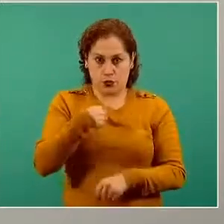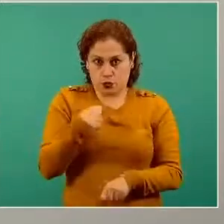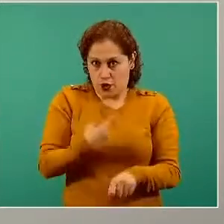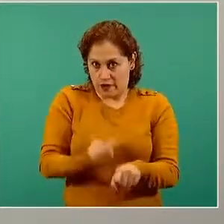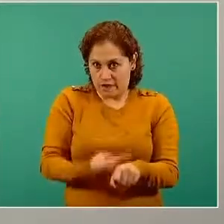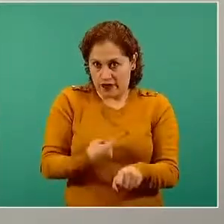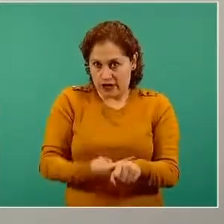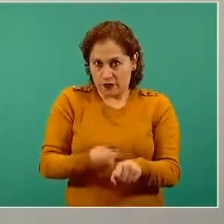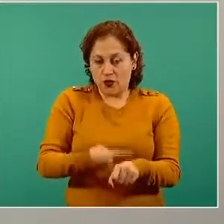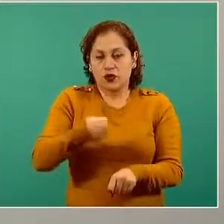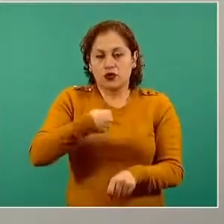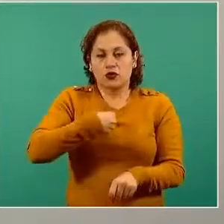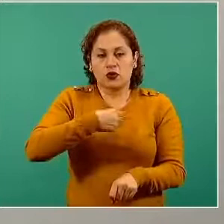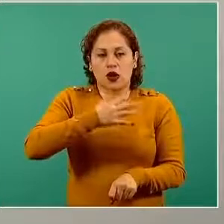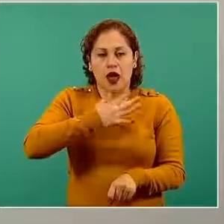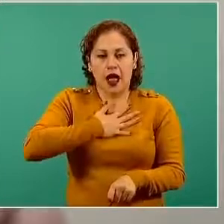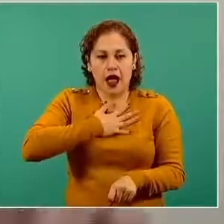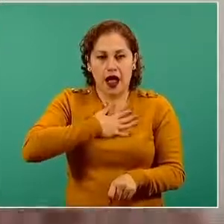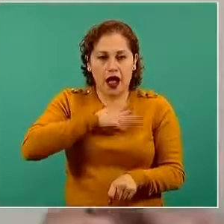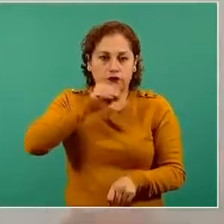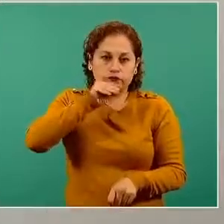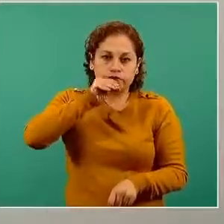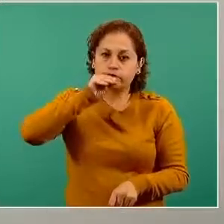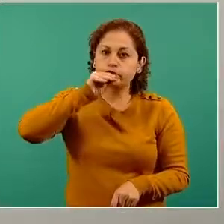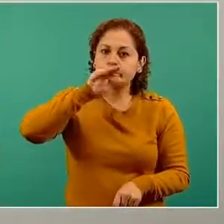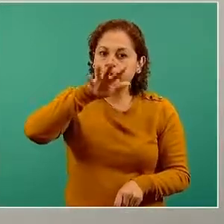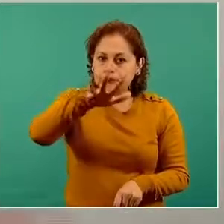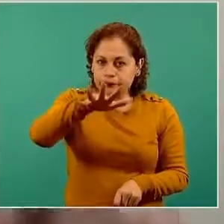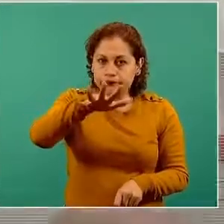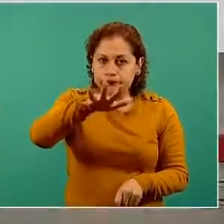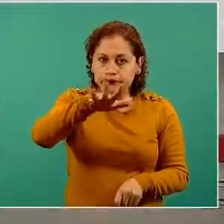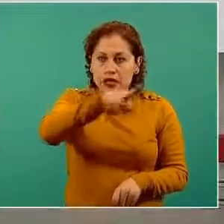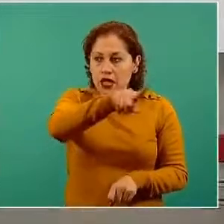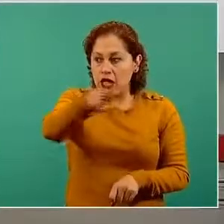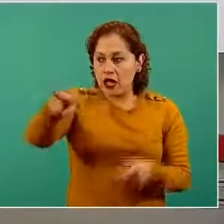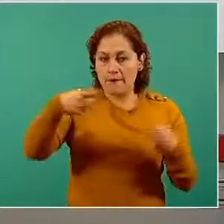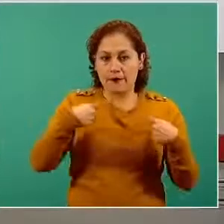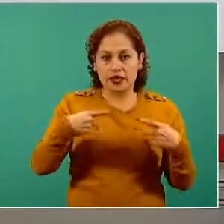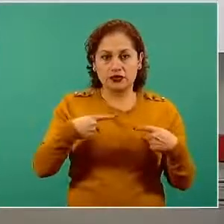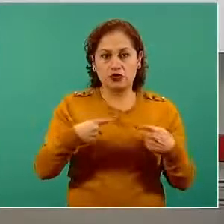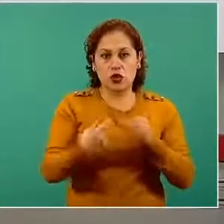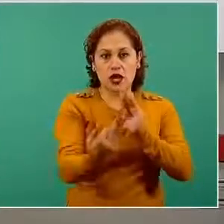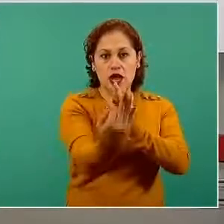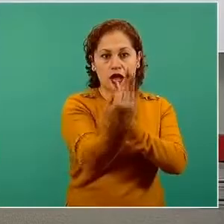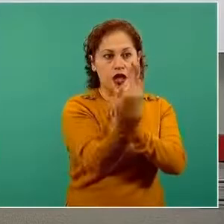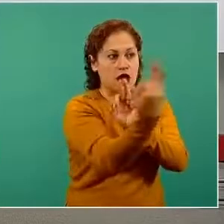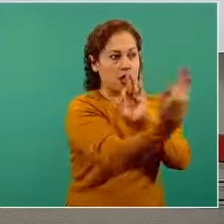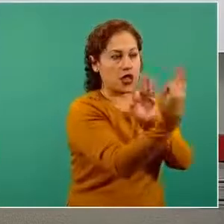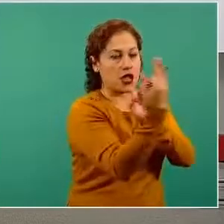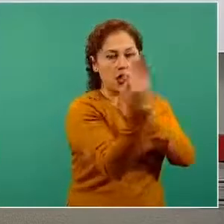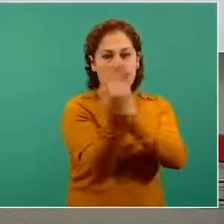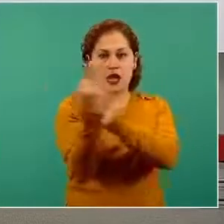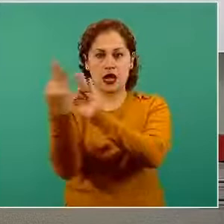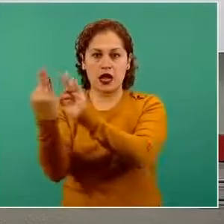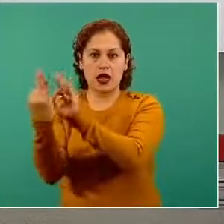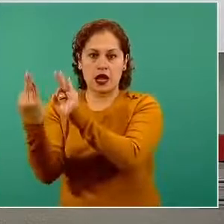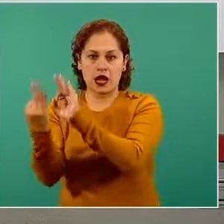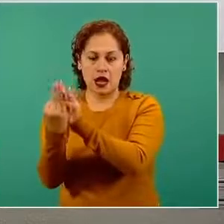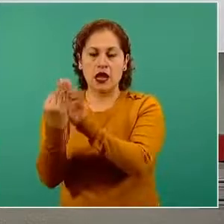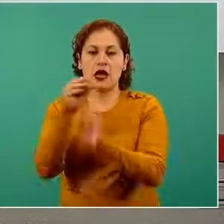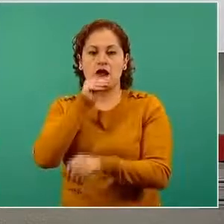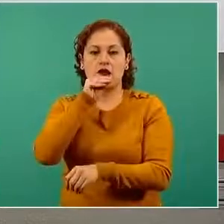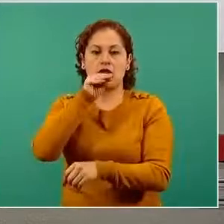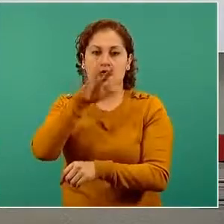la posibilidad de que ese virus llegue a las vías respiratorias de las personas que están a menos de 1,5 metros de donde